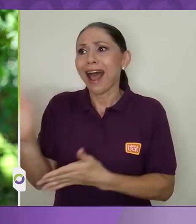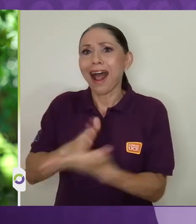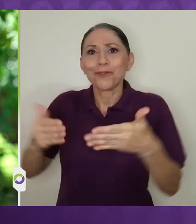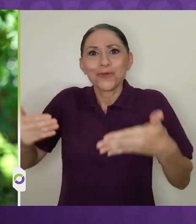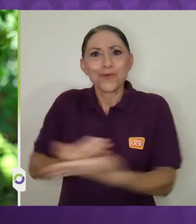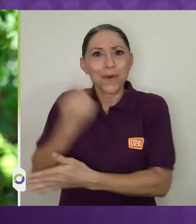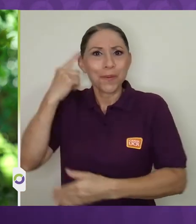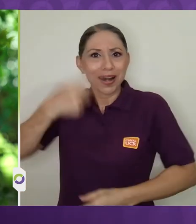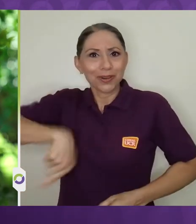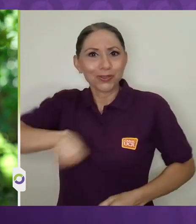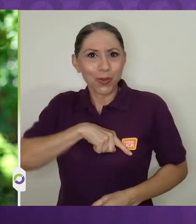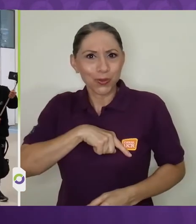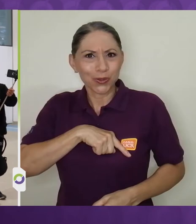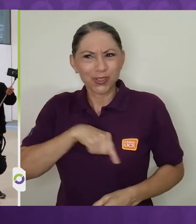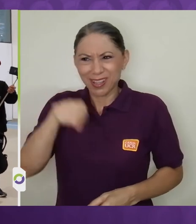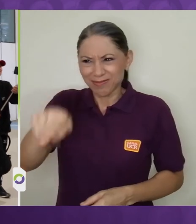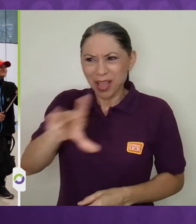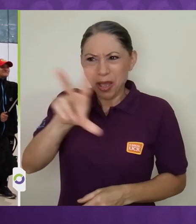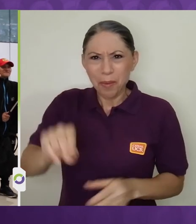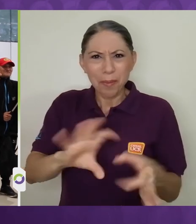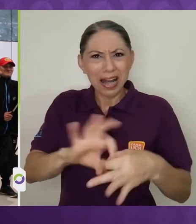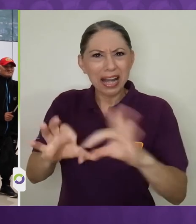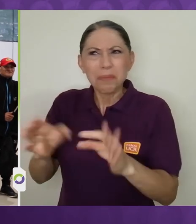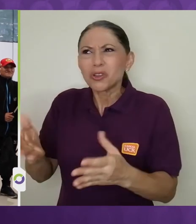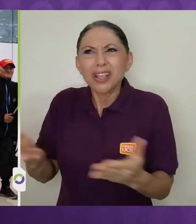para nosotros también. Es como, ¿qué hay en los